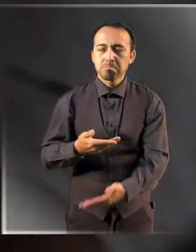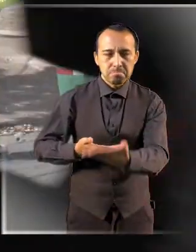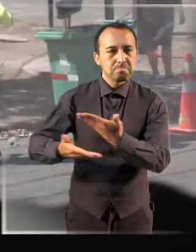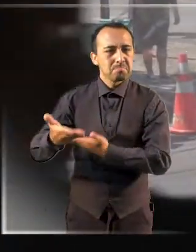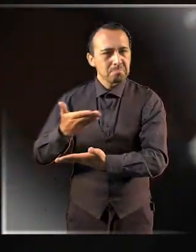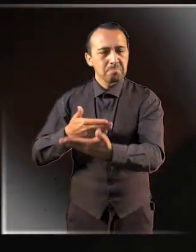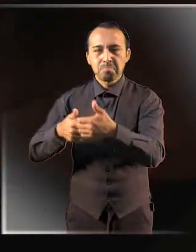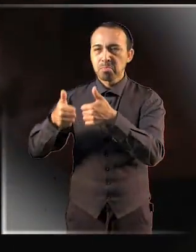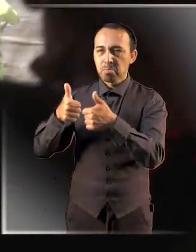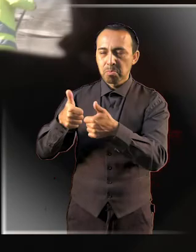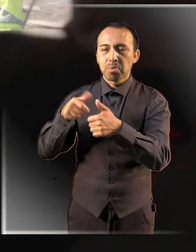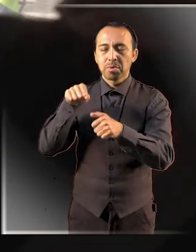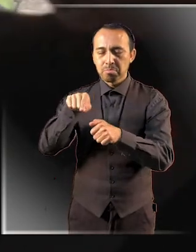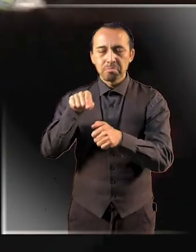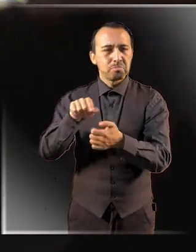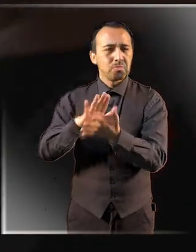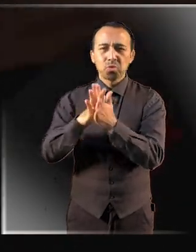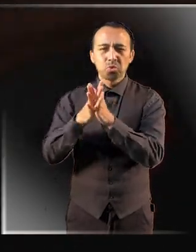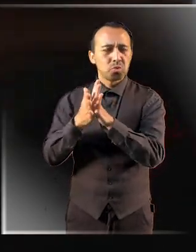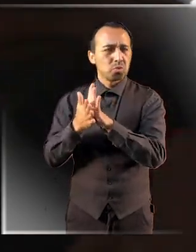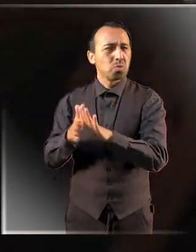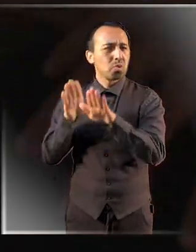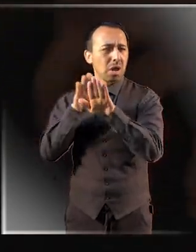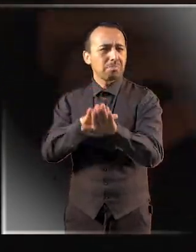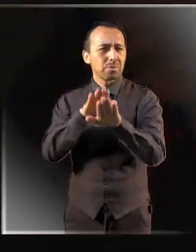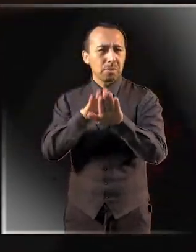Catalina toma a Emanuel y se suben todos a la máquina.